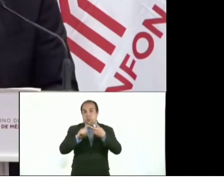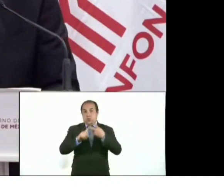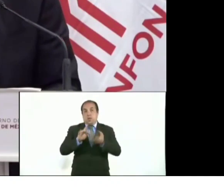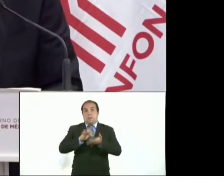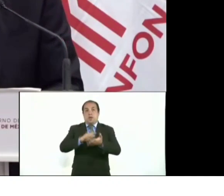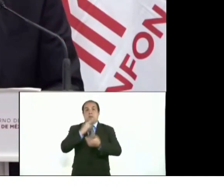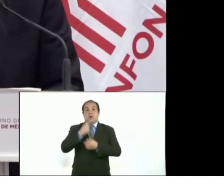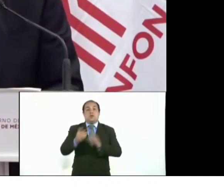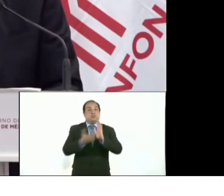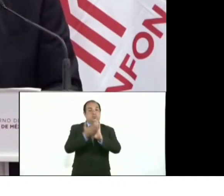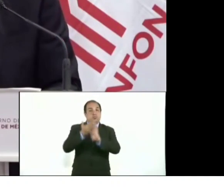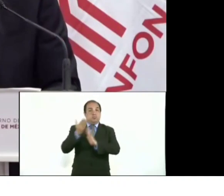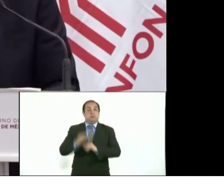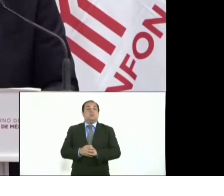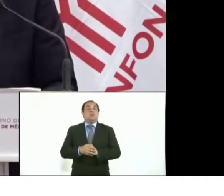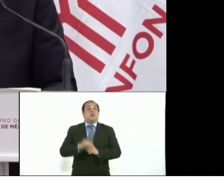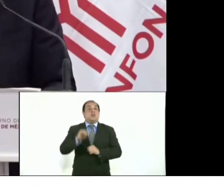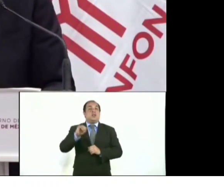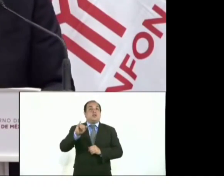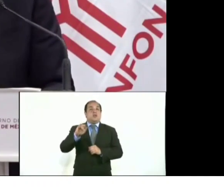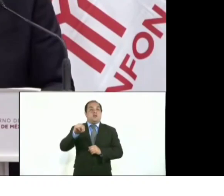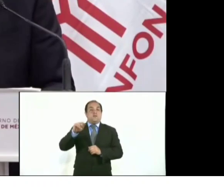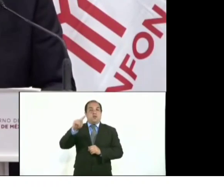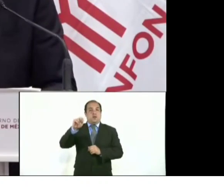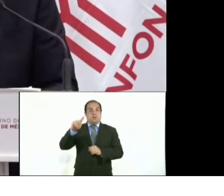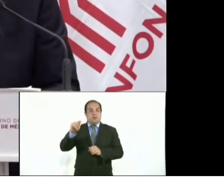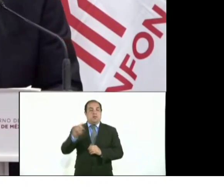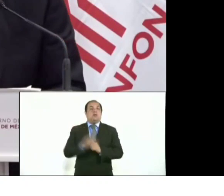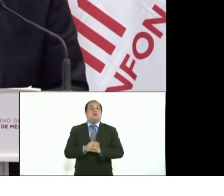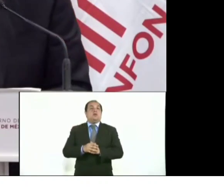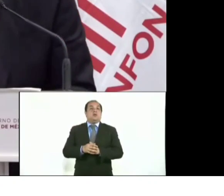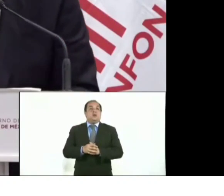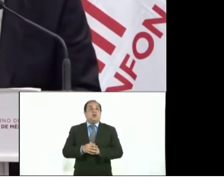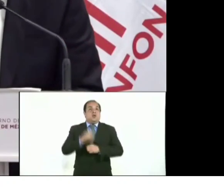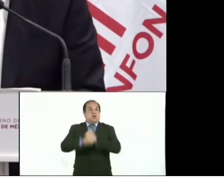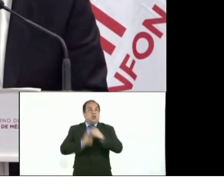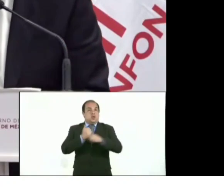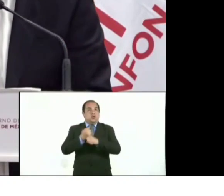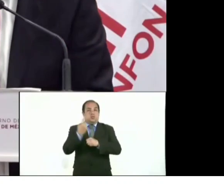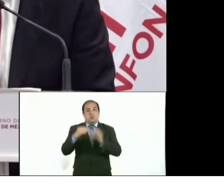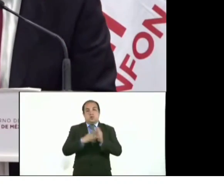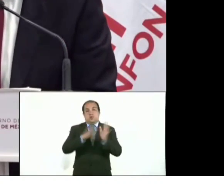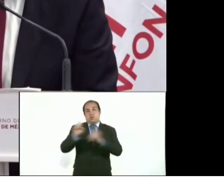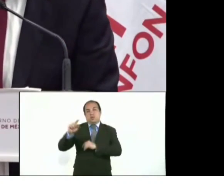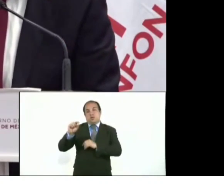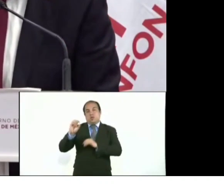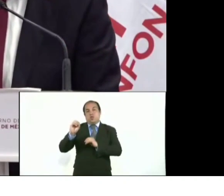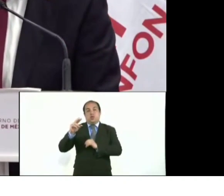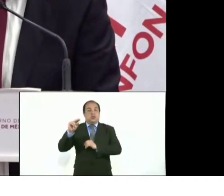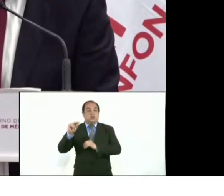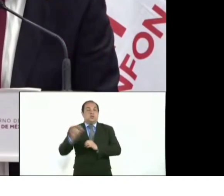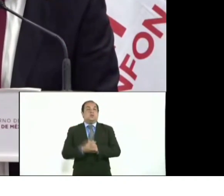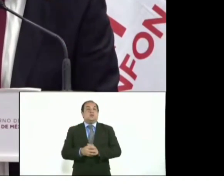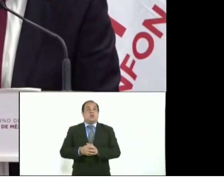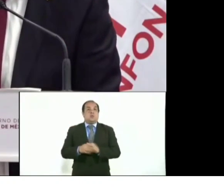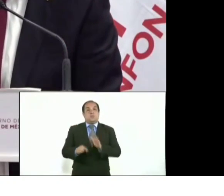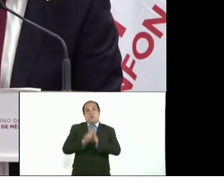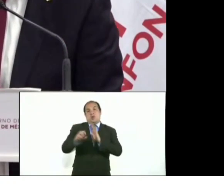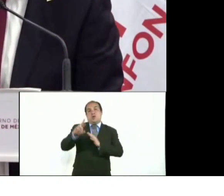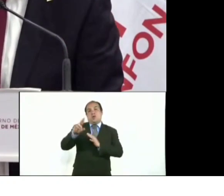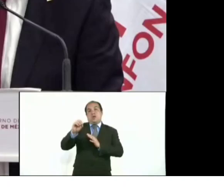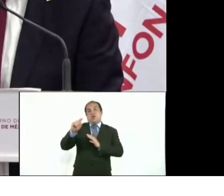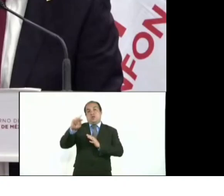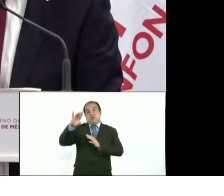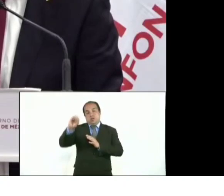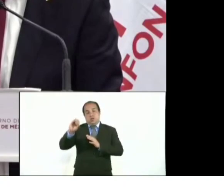unidades construidas por el Infonavit durante los años 70 y 80, muchas de ellas icónicas como el Rosario. El trabajo se hará